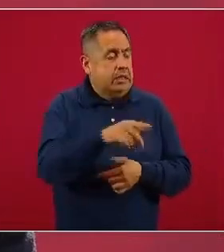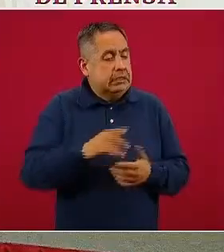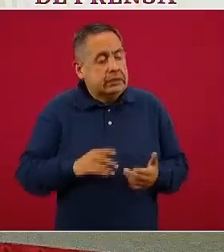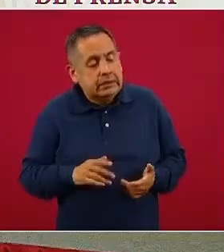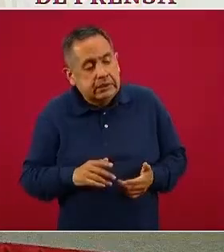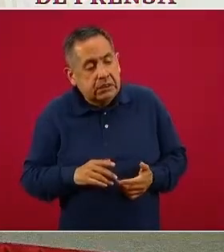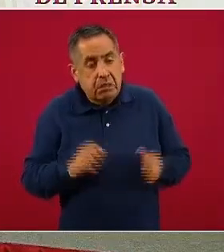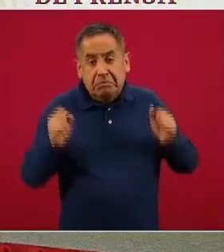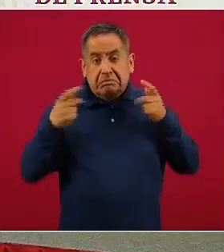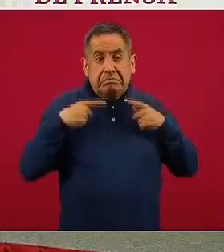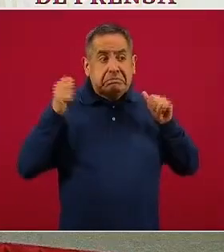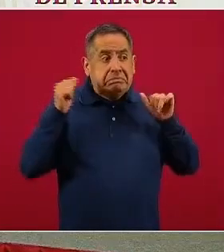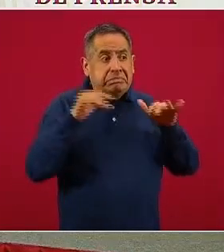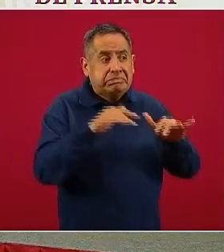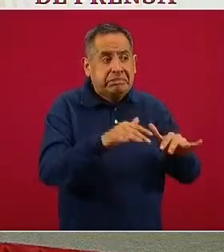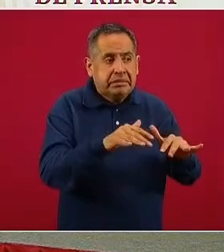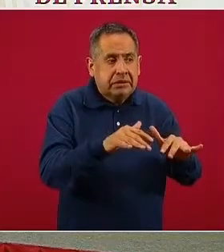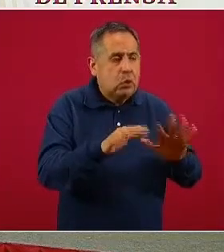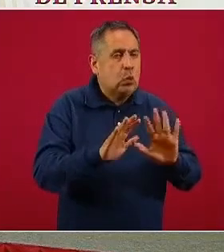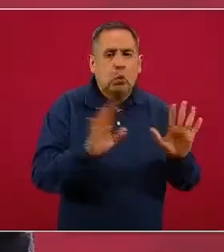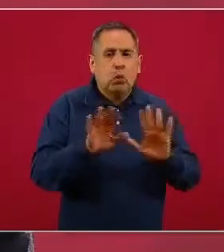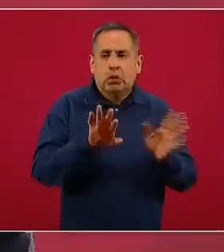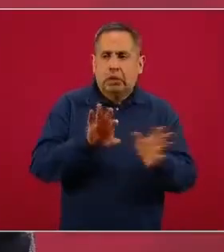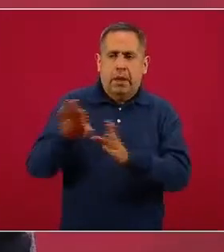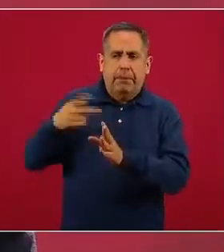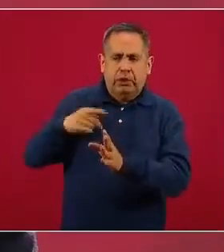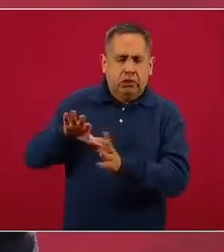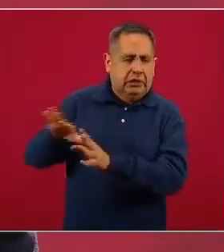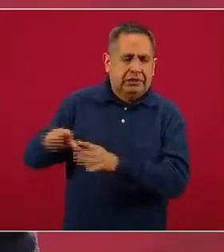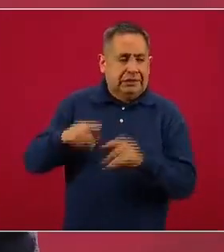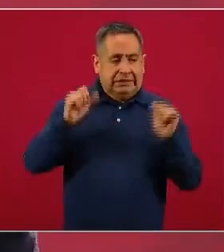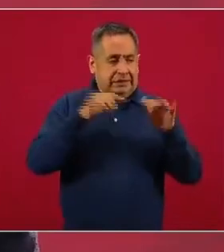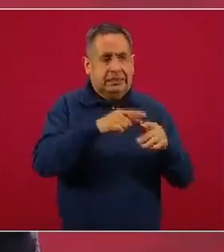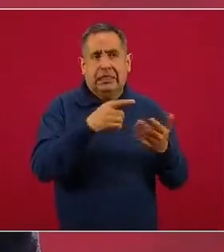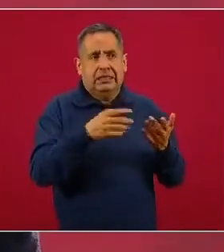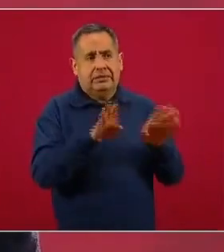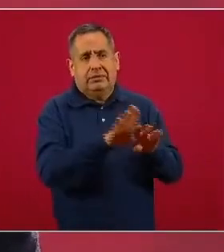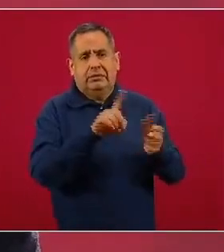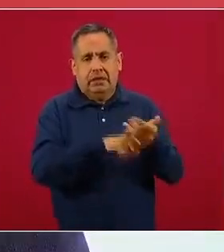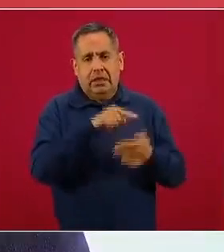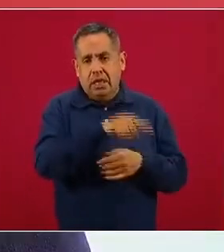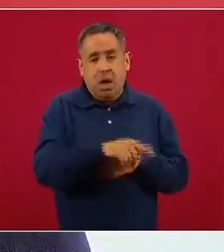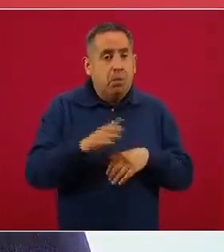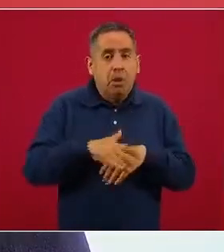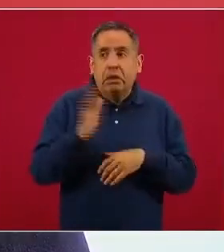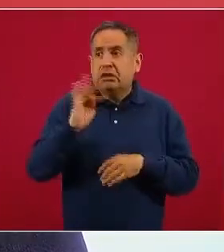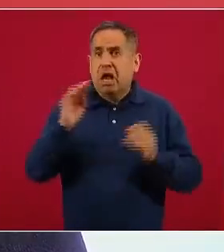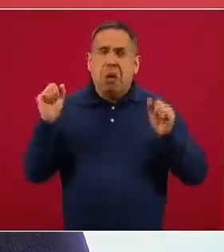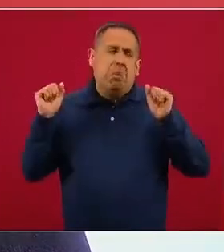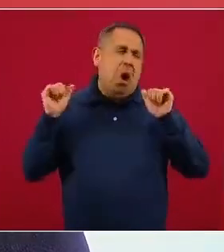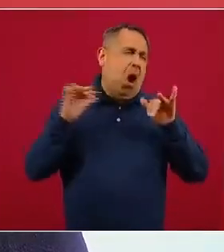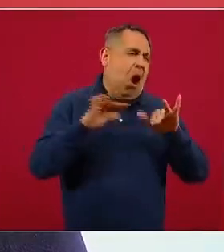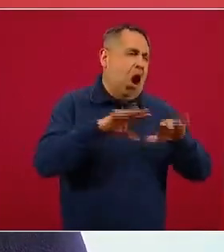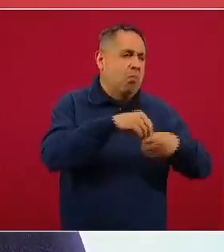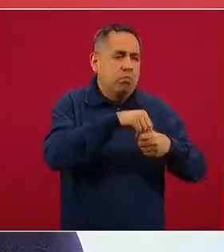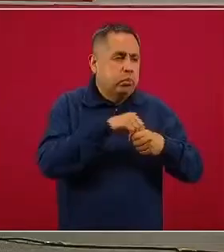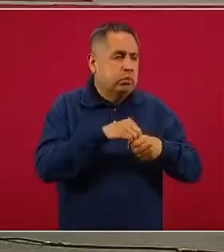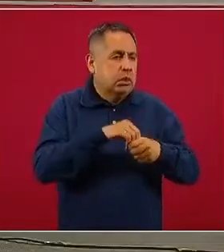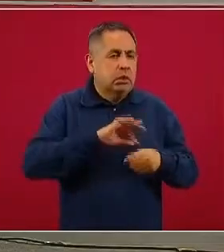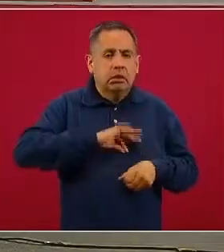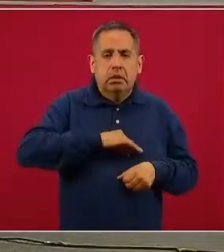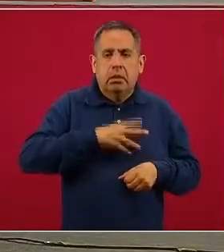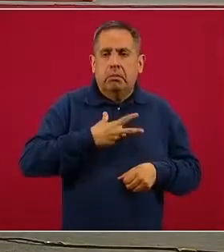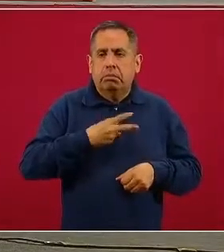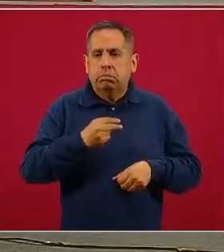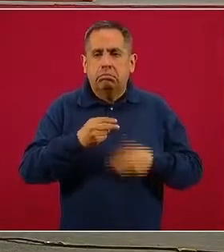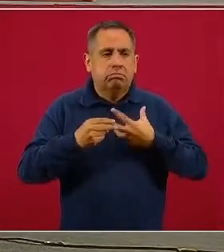determinado pueden ocurrir congregaciones tanto masivas o lo suficientemente grandes como para que los